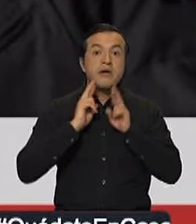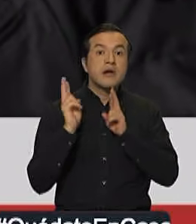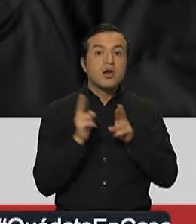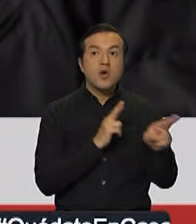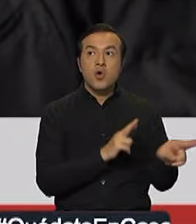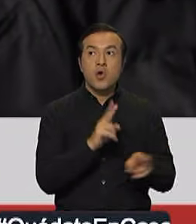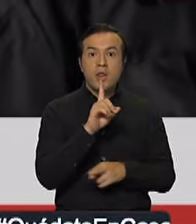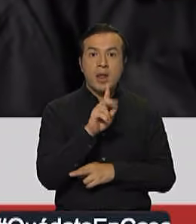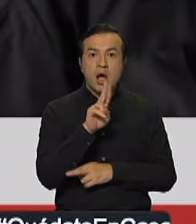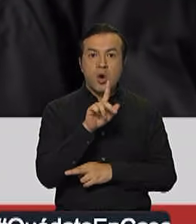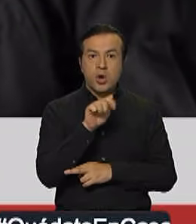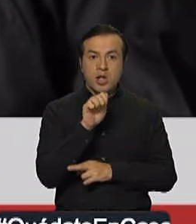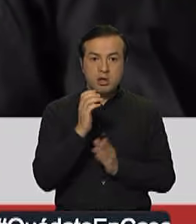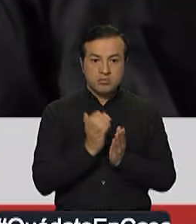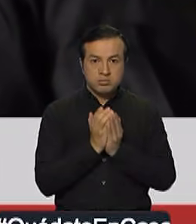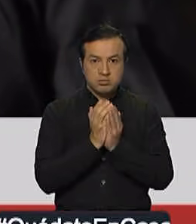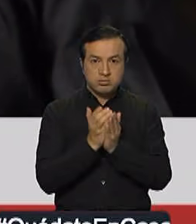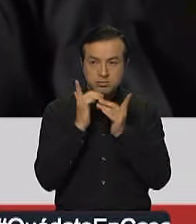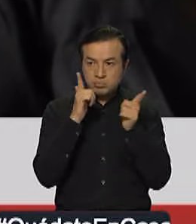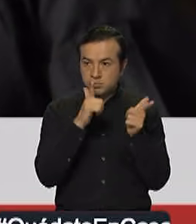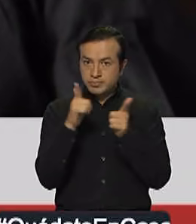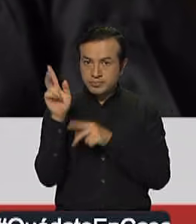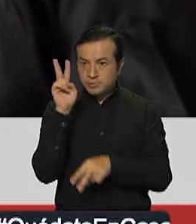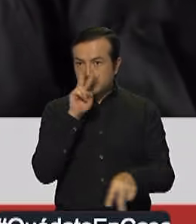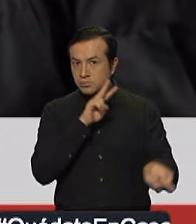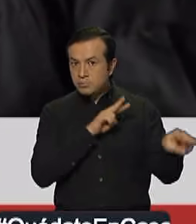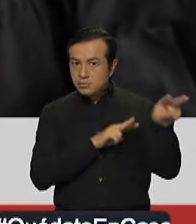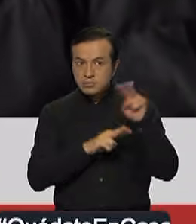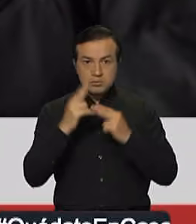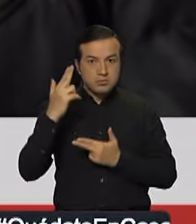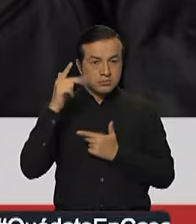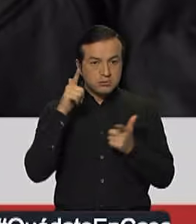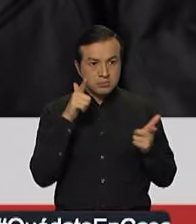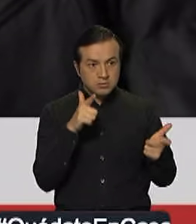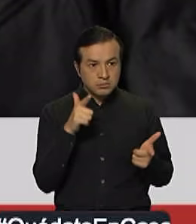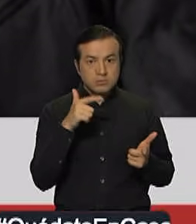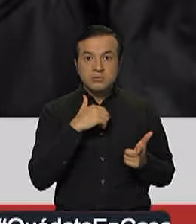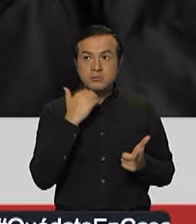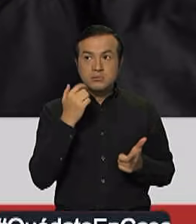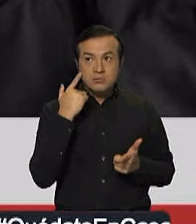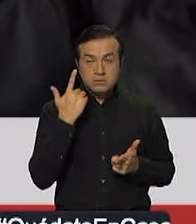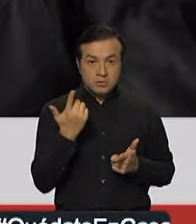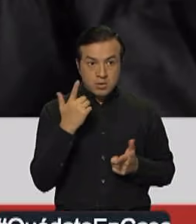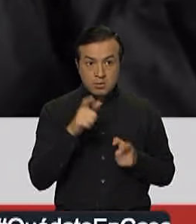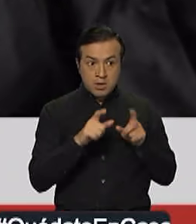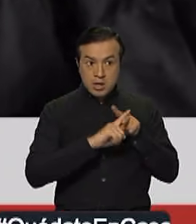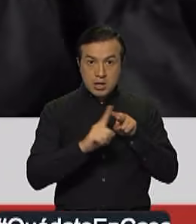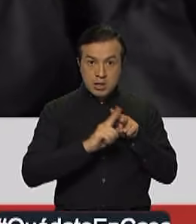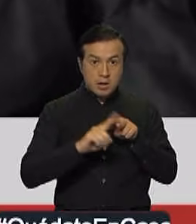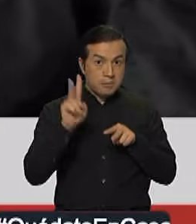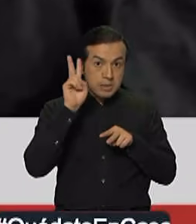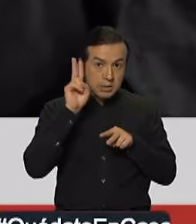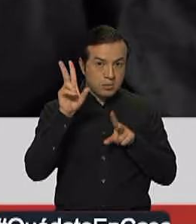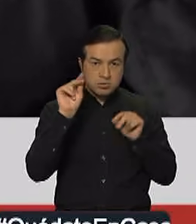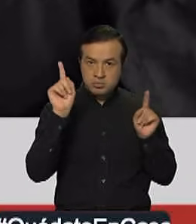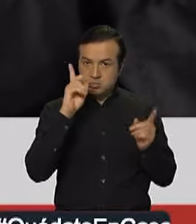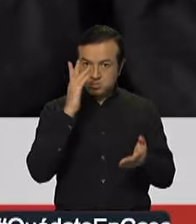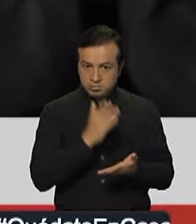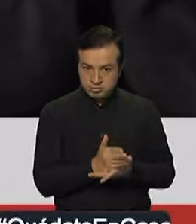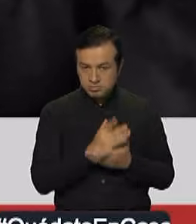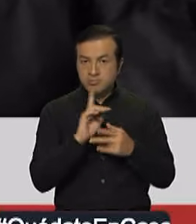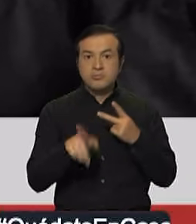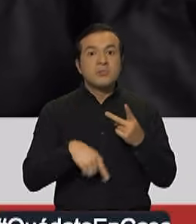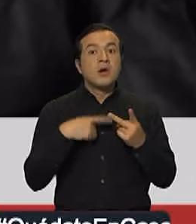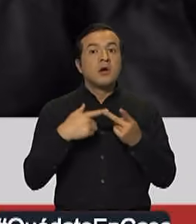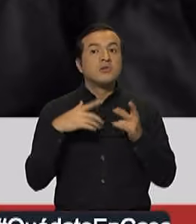patrulleras de combate ribereño con militares para evitar un posible escape por el río. Adicional, todas